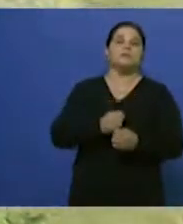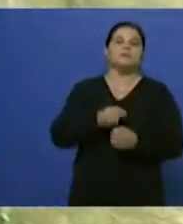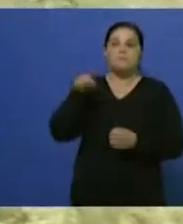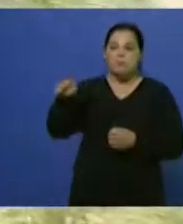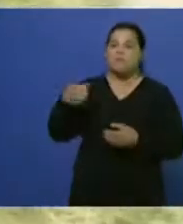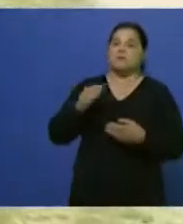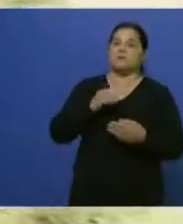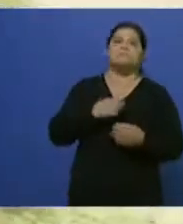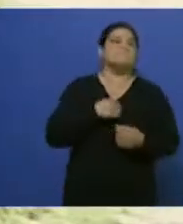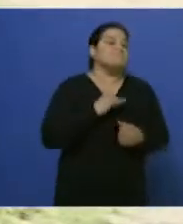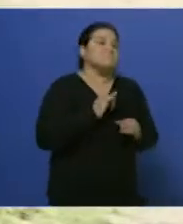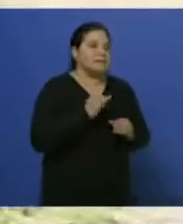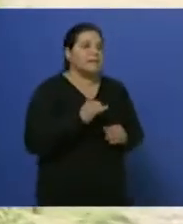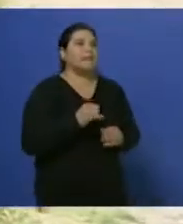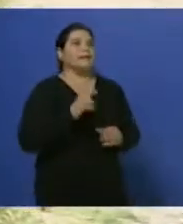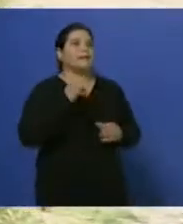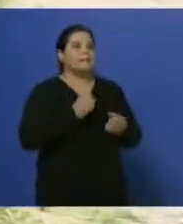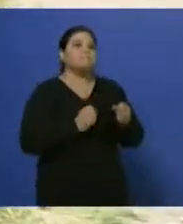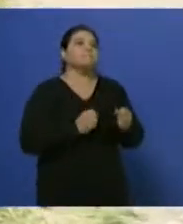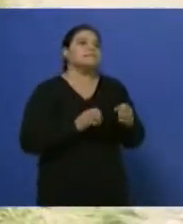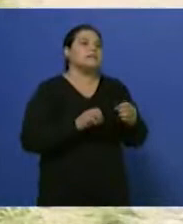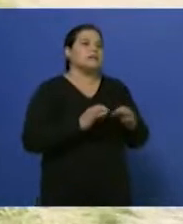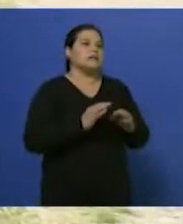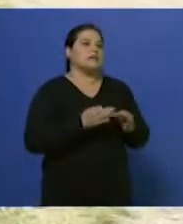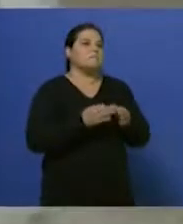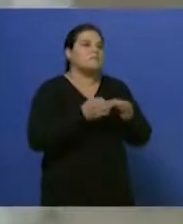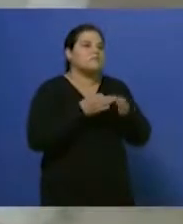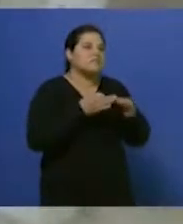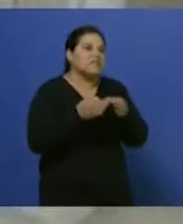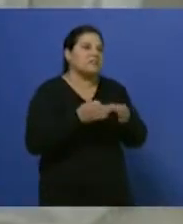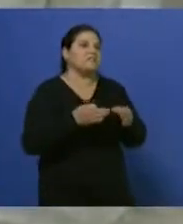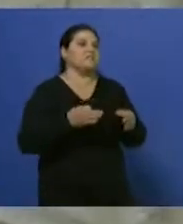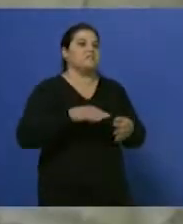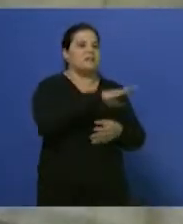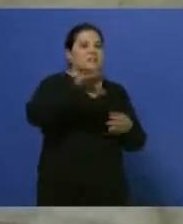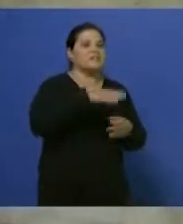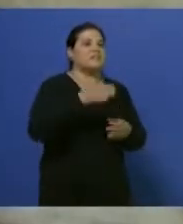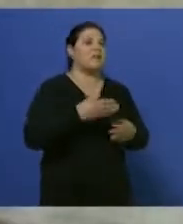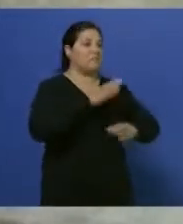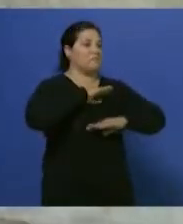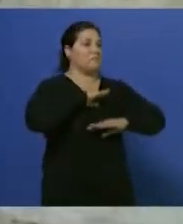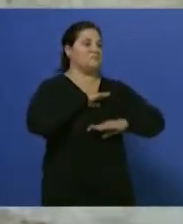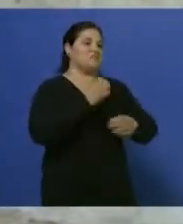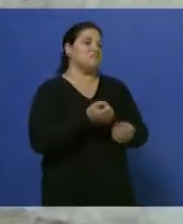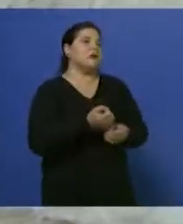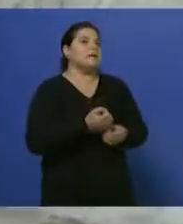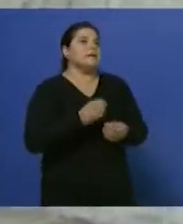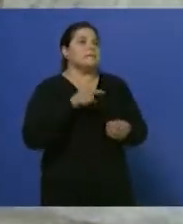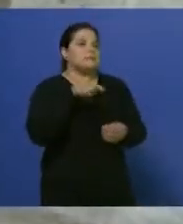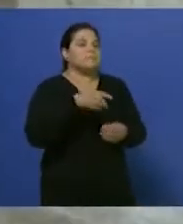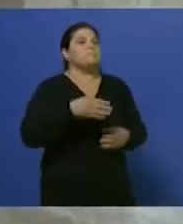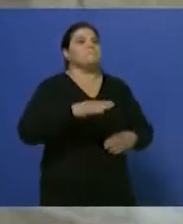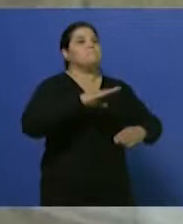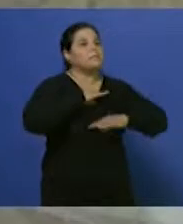el emprendimiento de la Ciudad Deportiva, que es lo que hoy está en tela de juicio en la ciudad, sí, es un emprendimiento